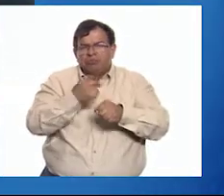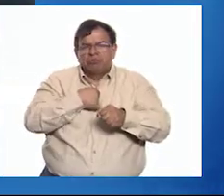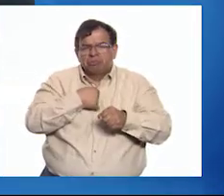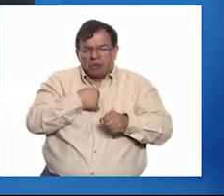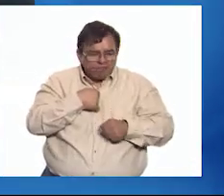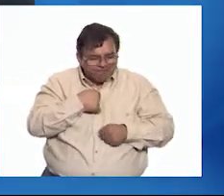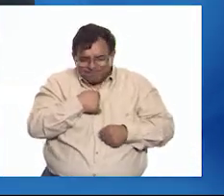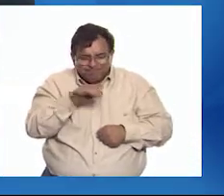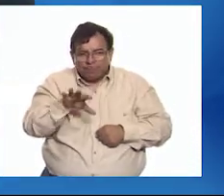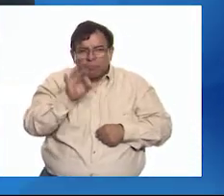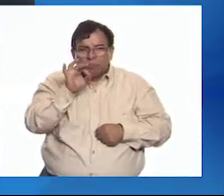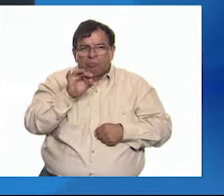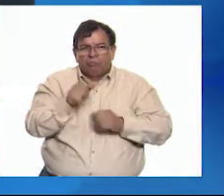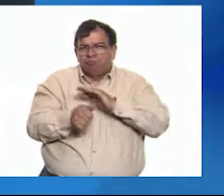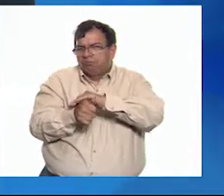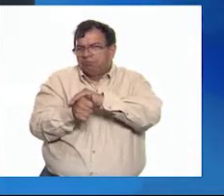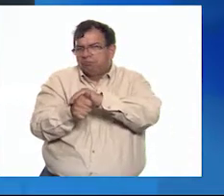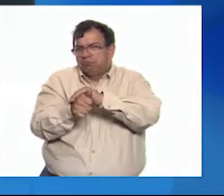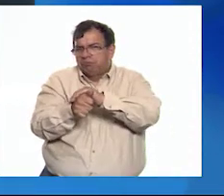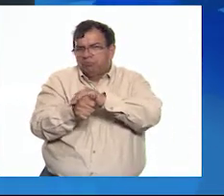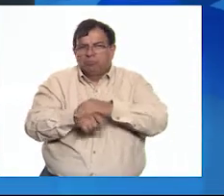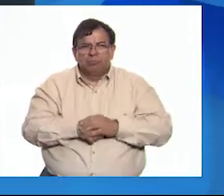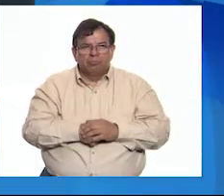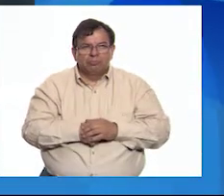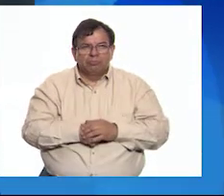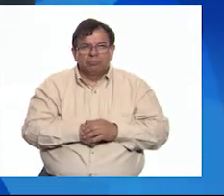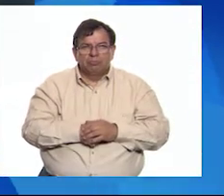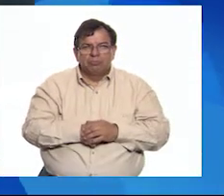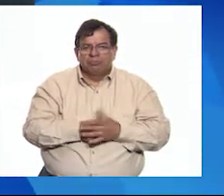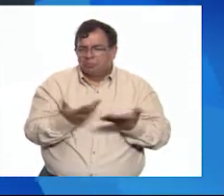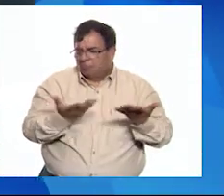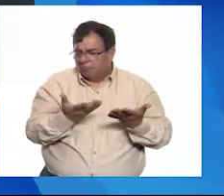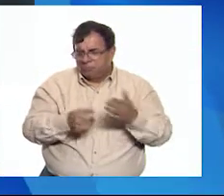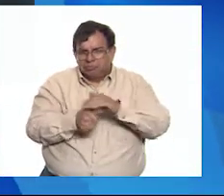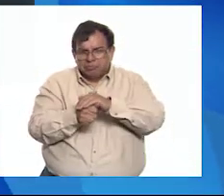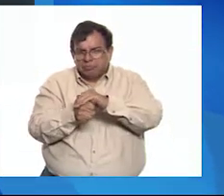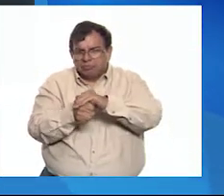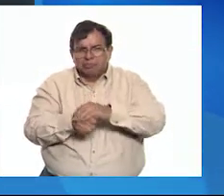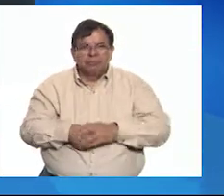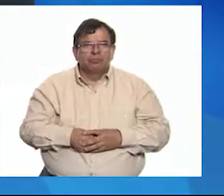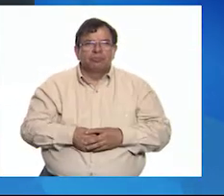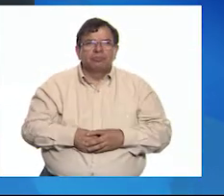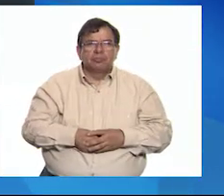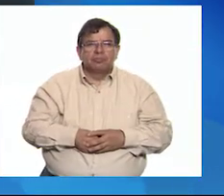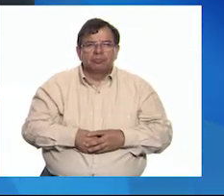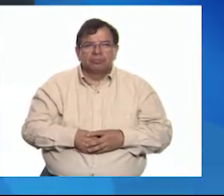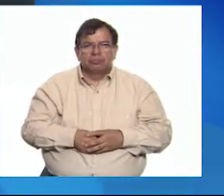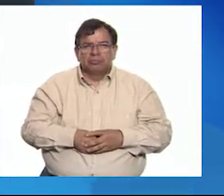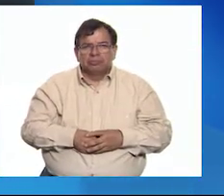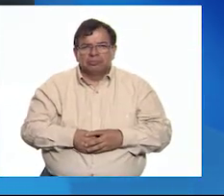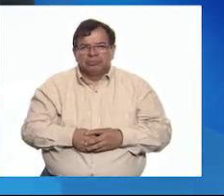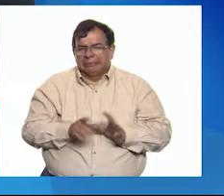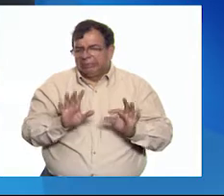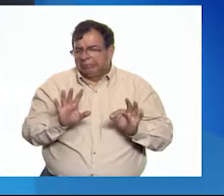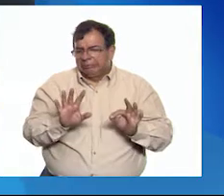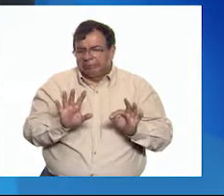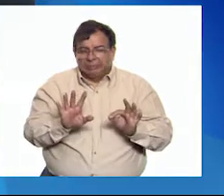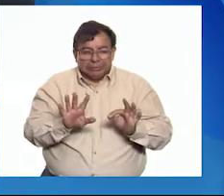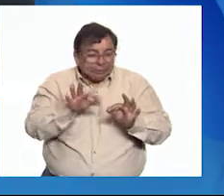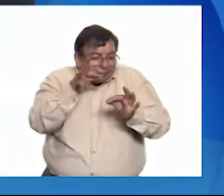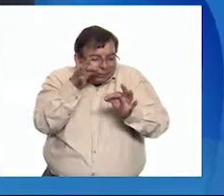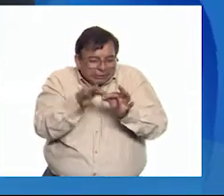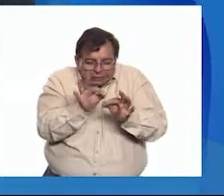escogí una tortuga. Vamos a realizar el dibujo de nuestra tortuga. No necesariamente les tiene que salir